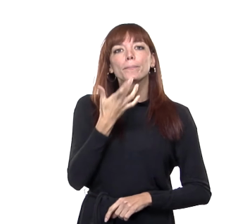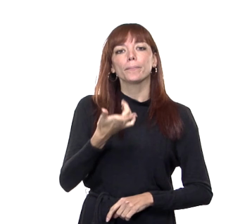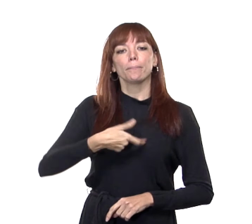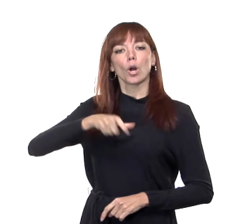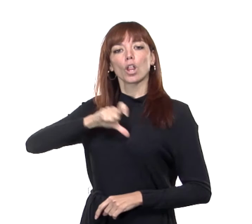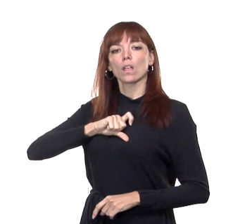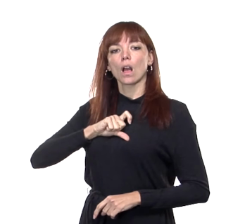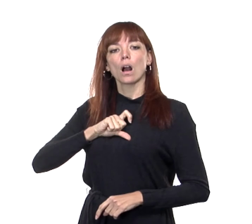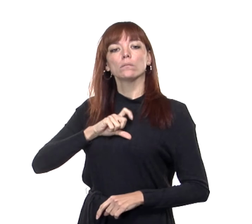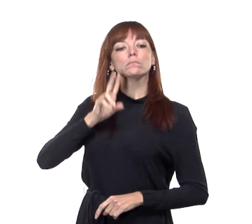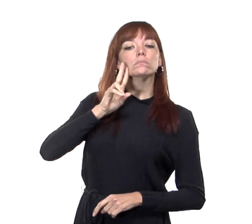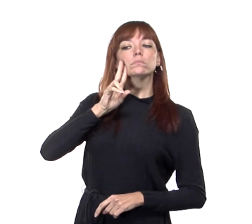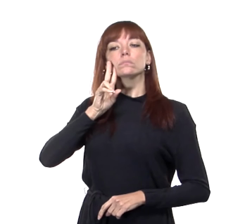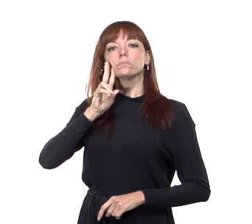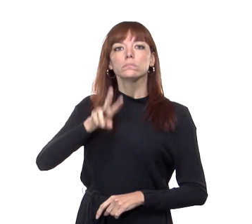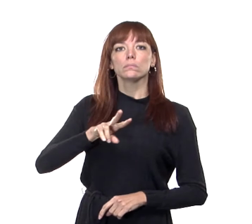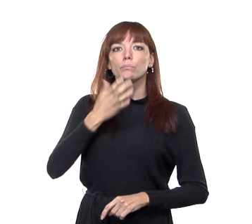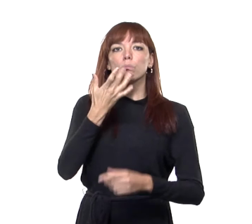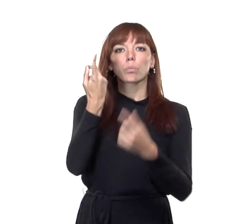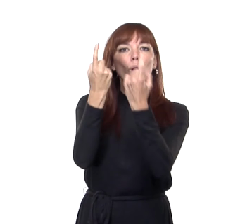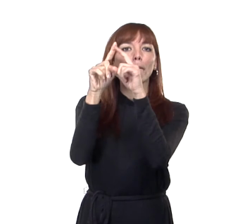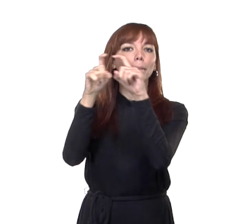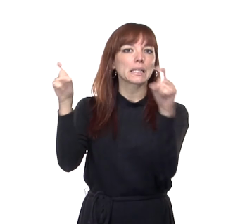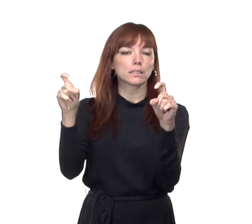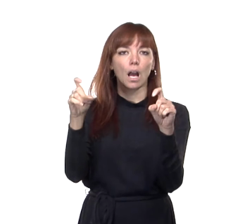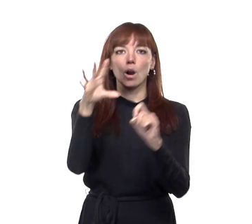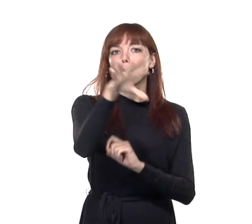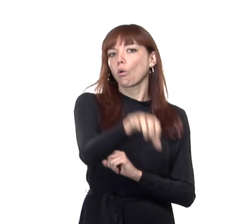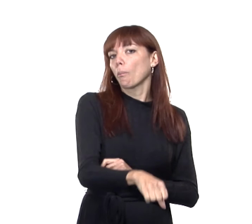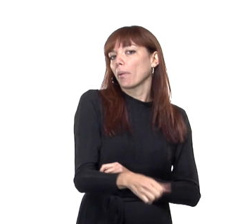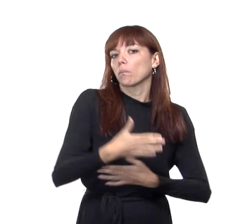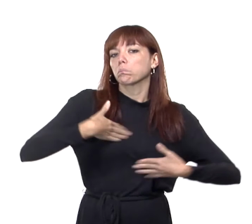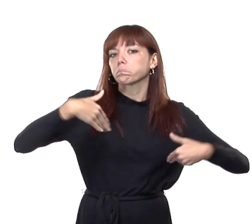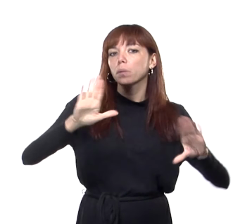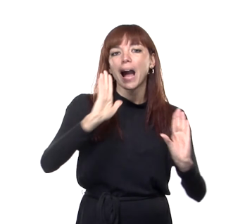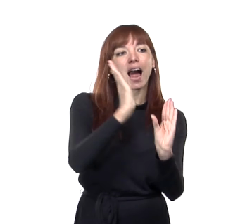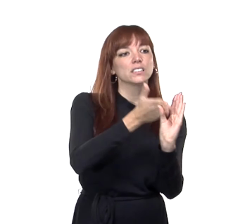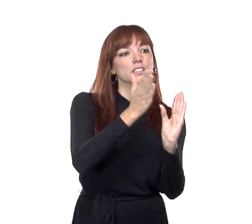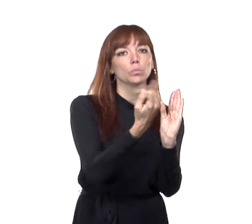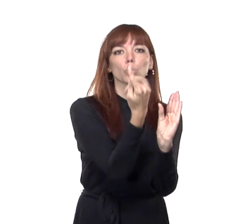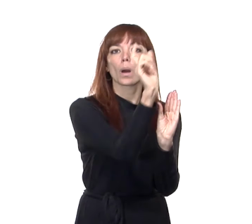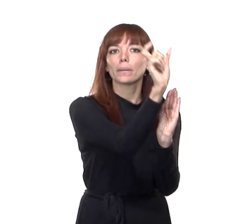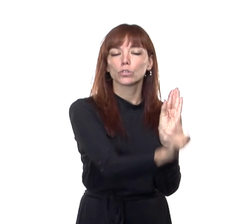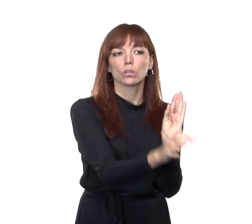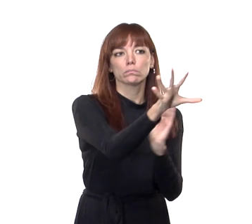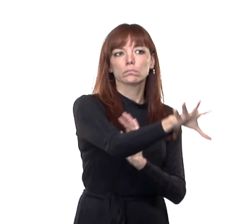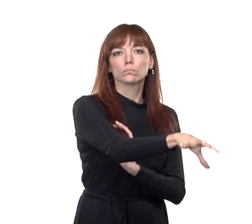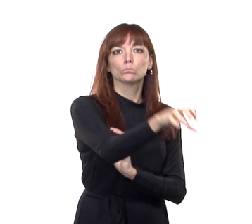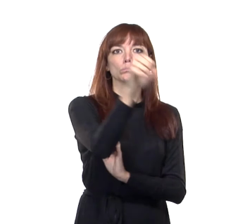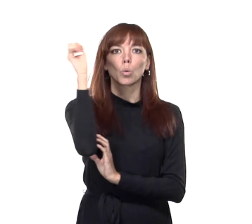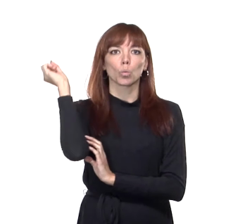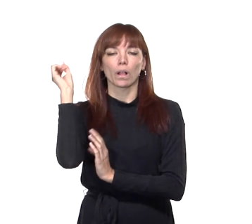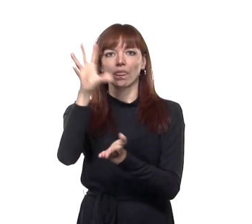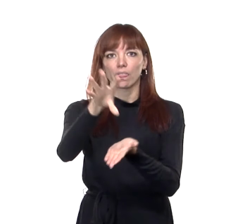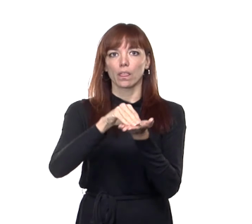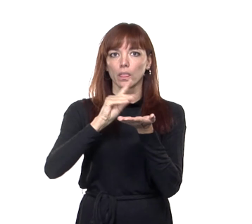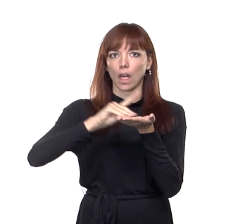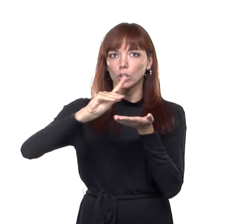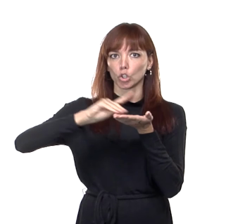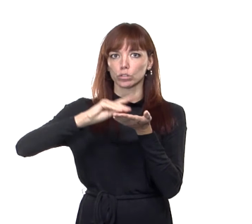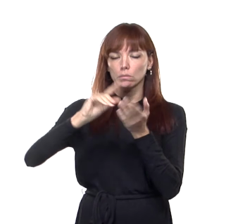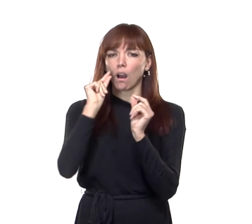con respecto a que una empresa pueda comprar un archivo sobre una persona de un broker de datos y que